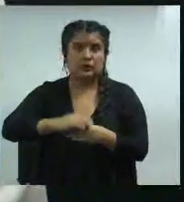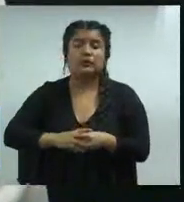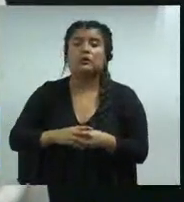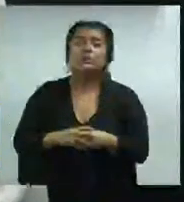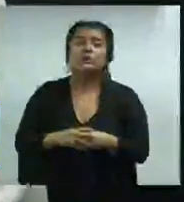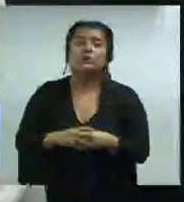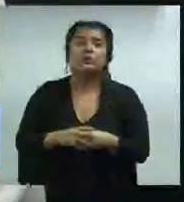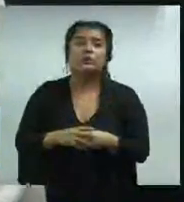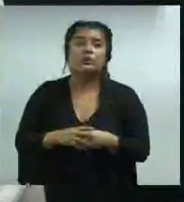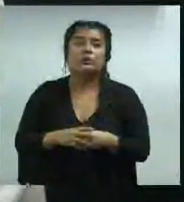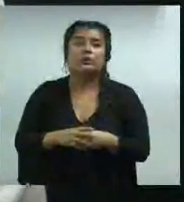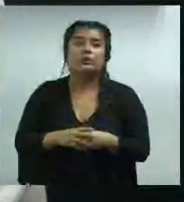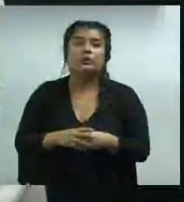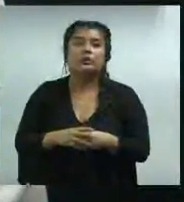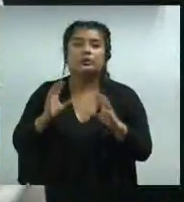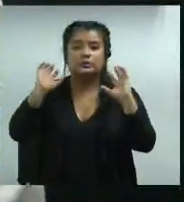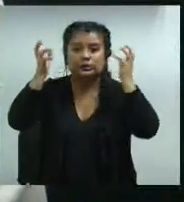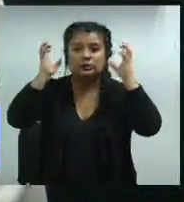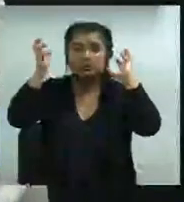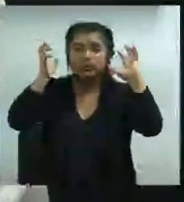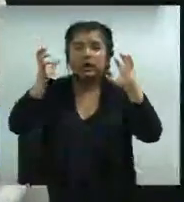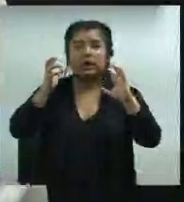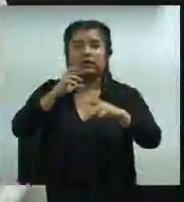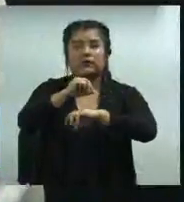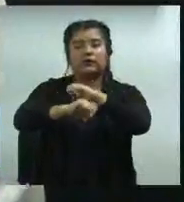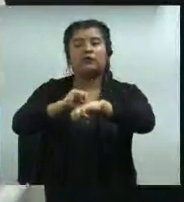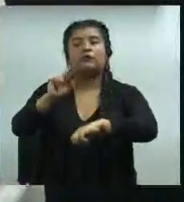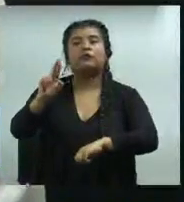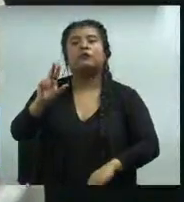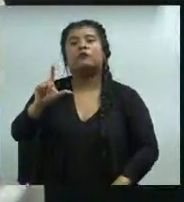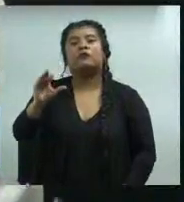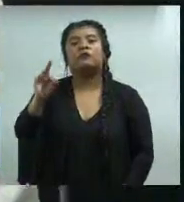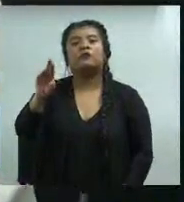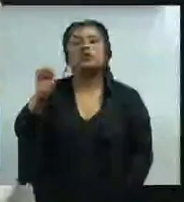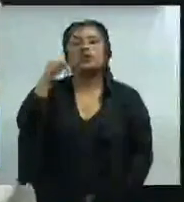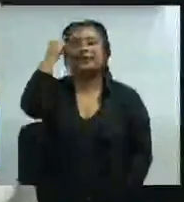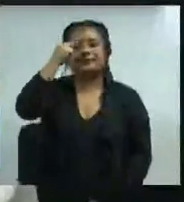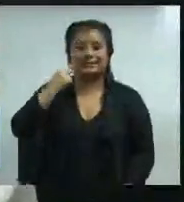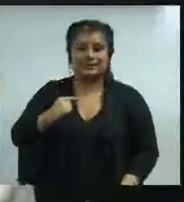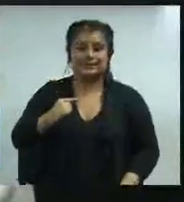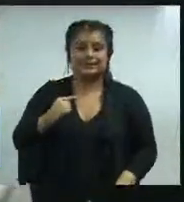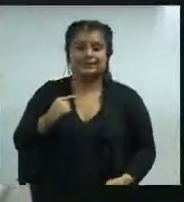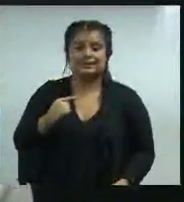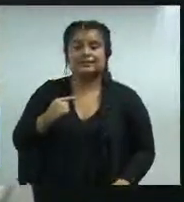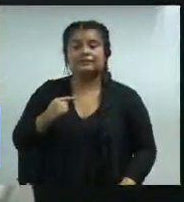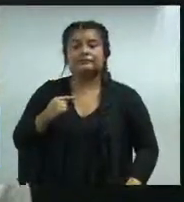chiquimulteco, ¿cómo es este muchacho? Flores, el colega Flores, porque efectivamente